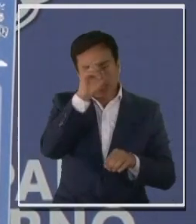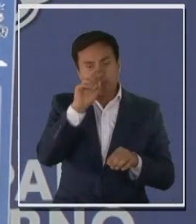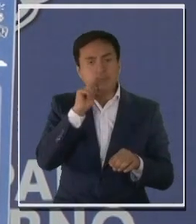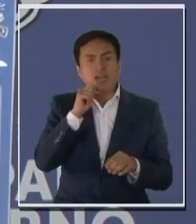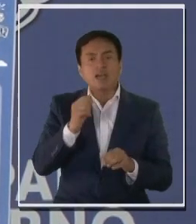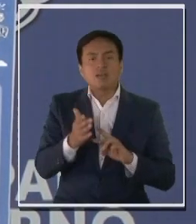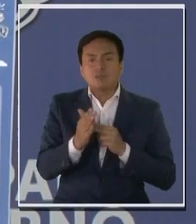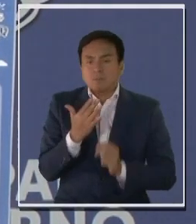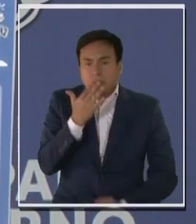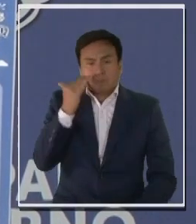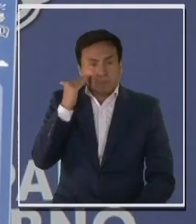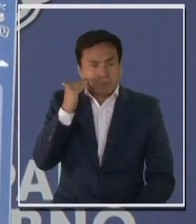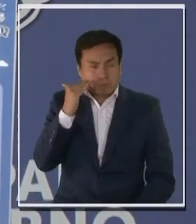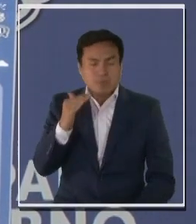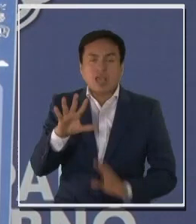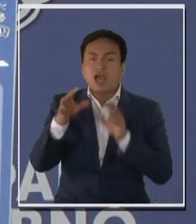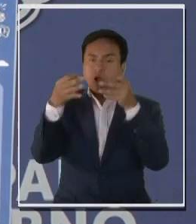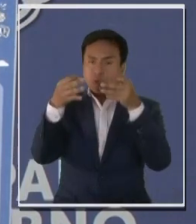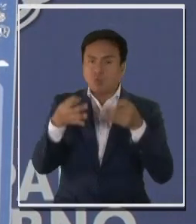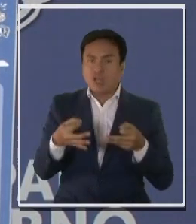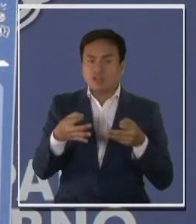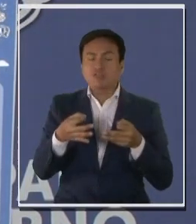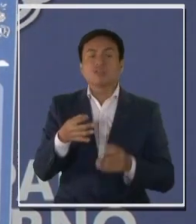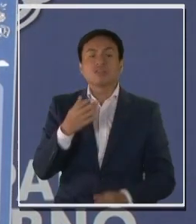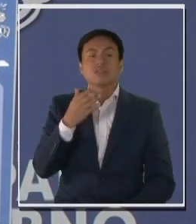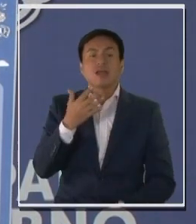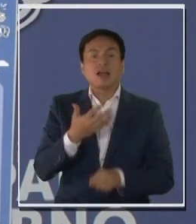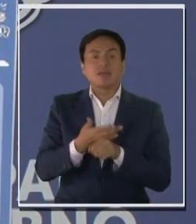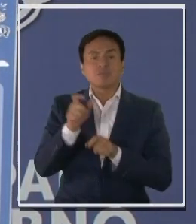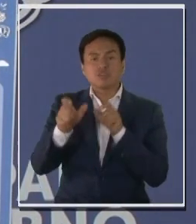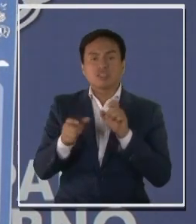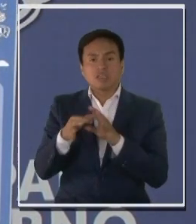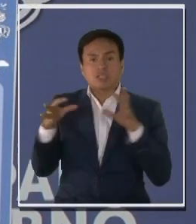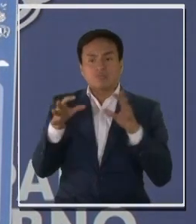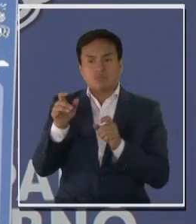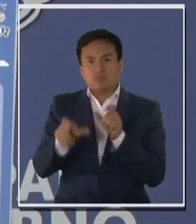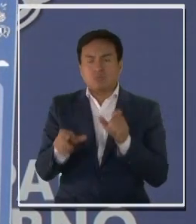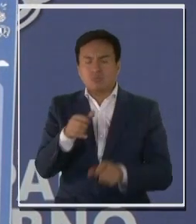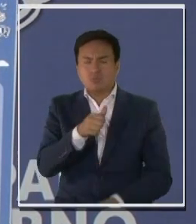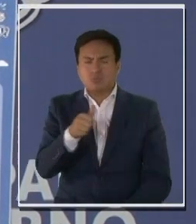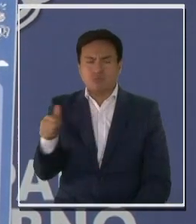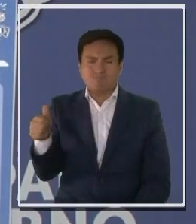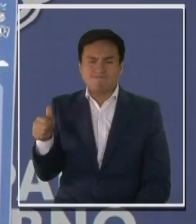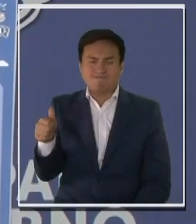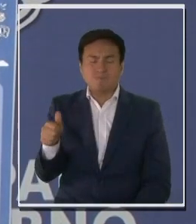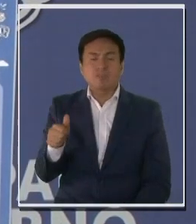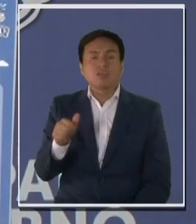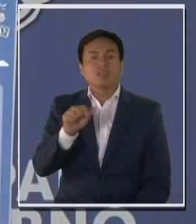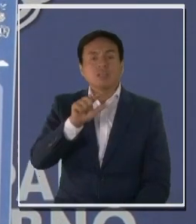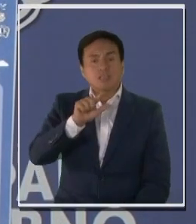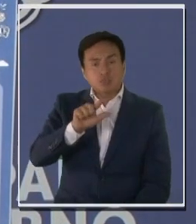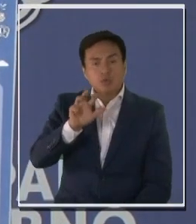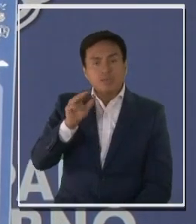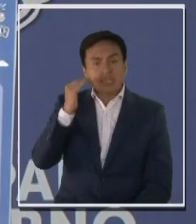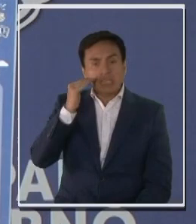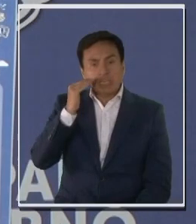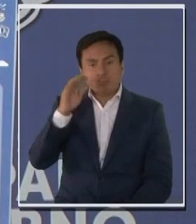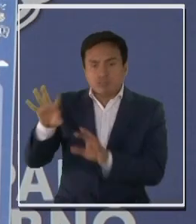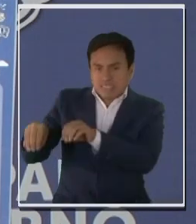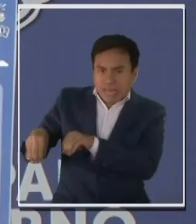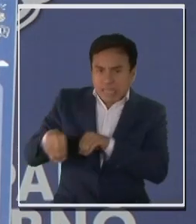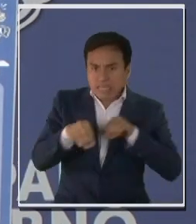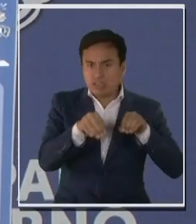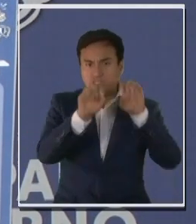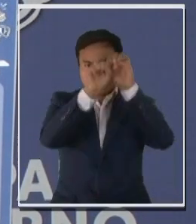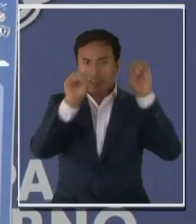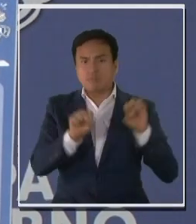respiratorios acumulados pacientes críticos todos de los cuales 79 niños han sido trasladados